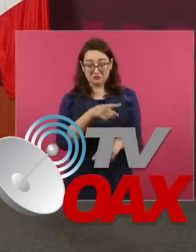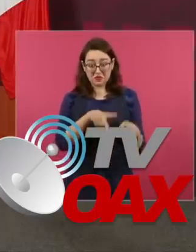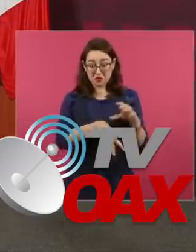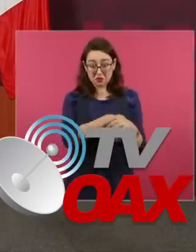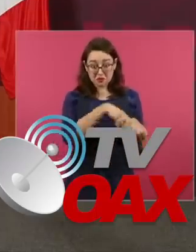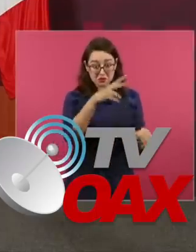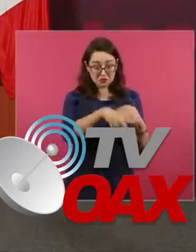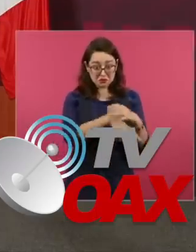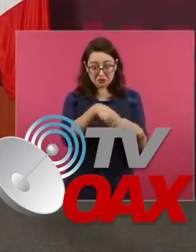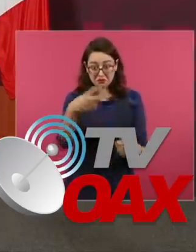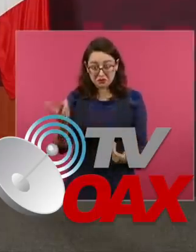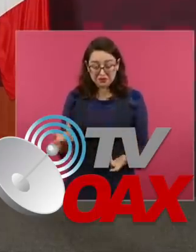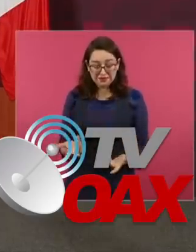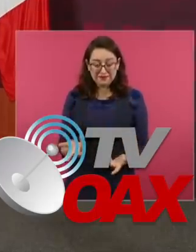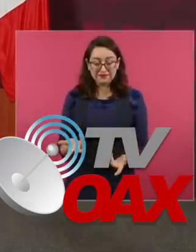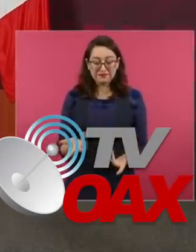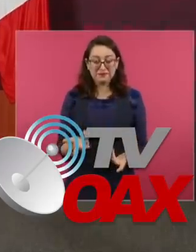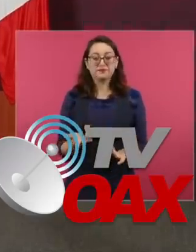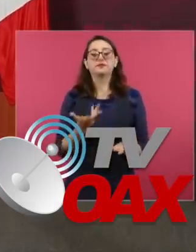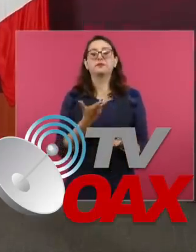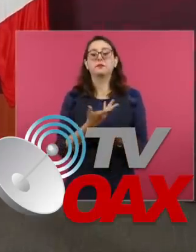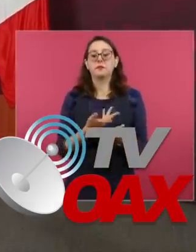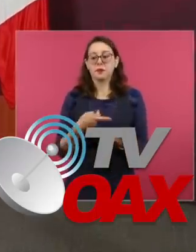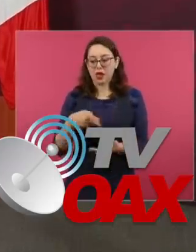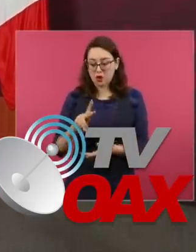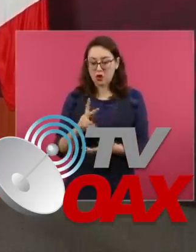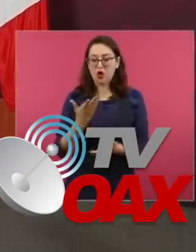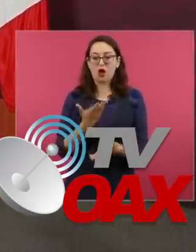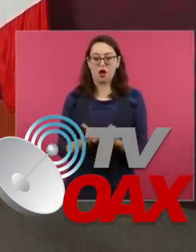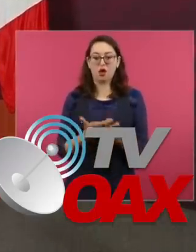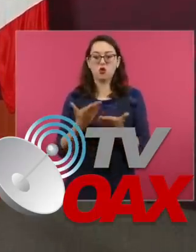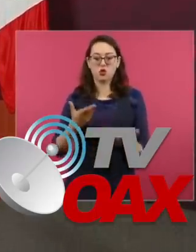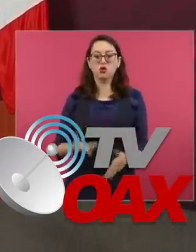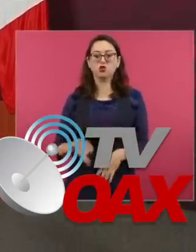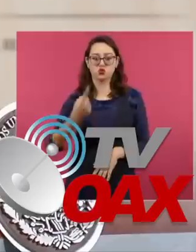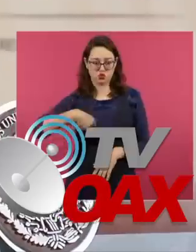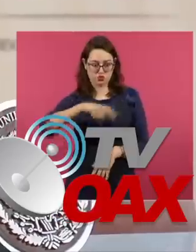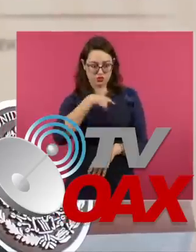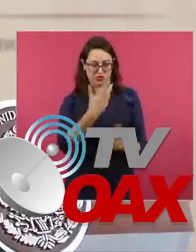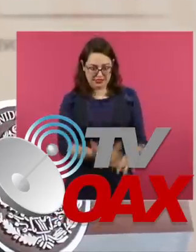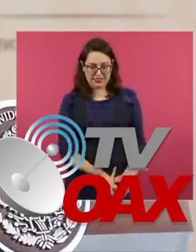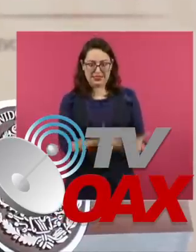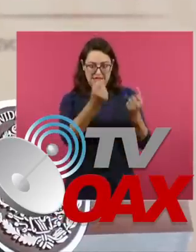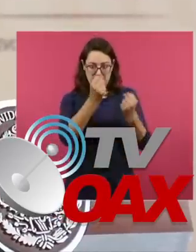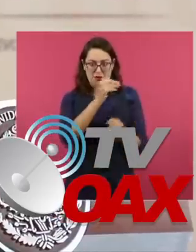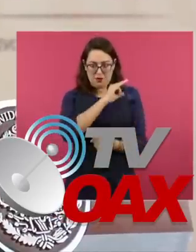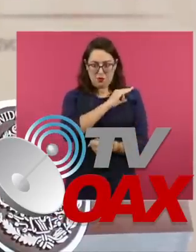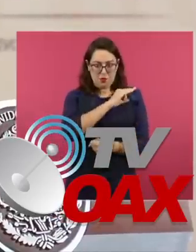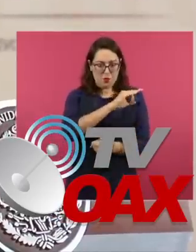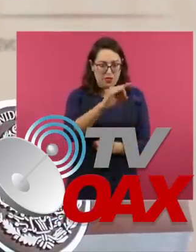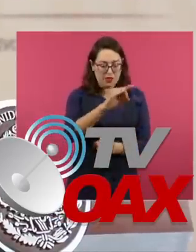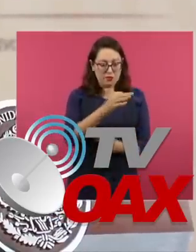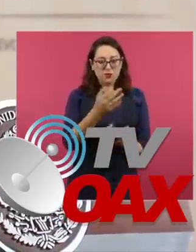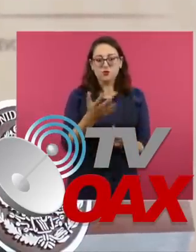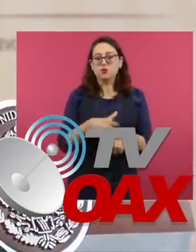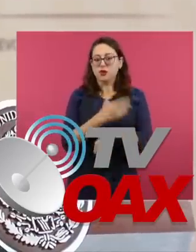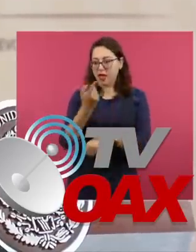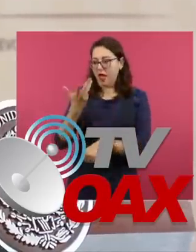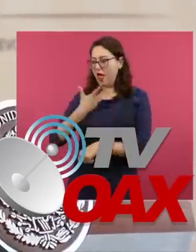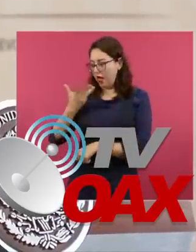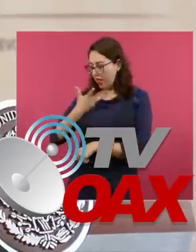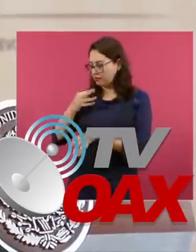¿qué se tiene? Bueno, a los técnicos, a los trabajadores, que son de lo mejor,